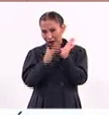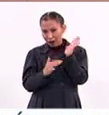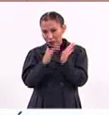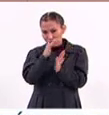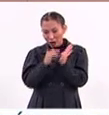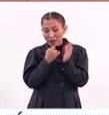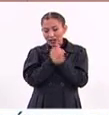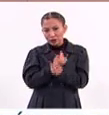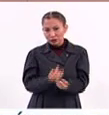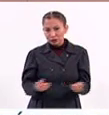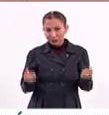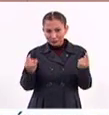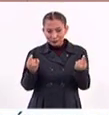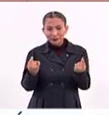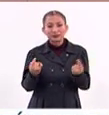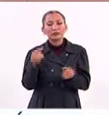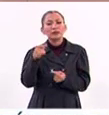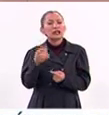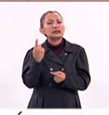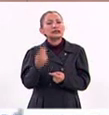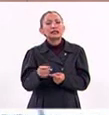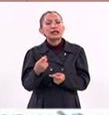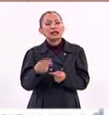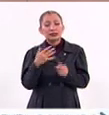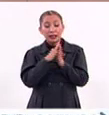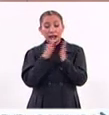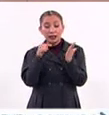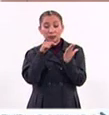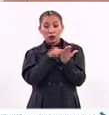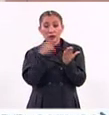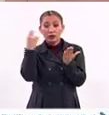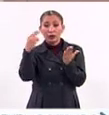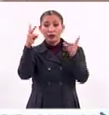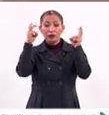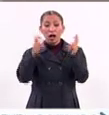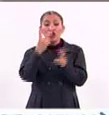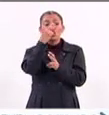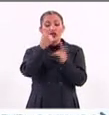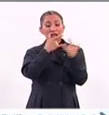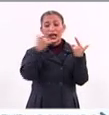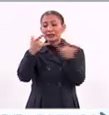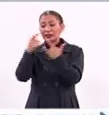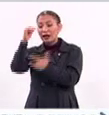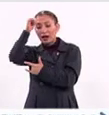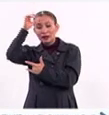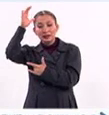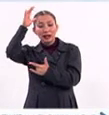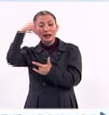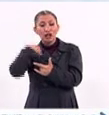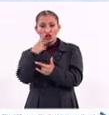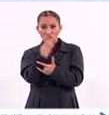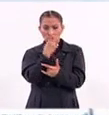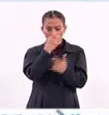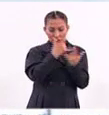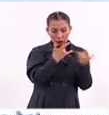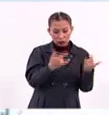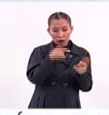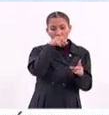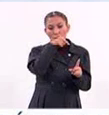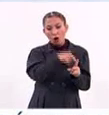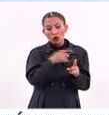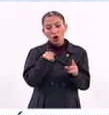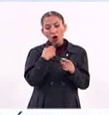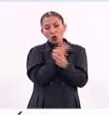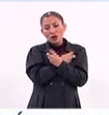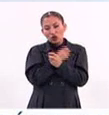es para los más pequeños y me refiero a esta publicación que se llama 2 leyendas aztecas que contemplan 2 cuentos, uno es